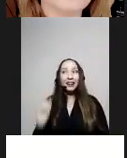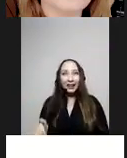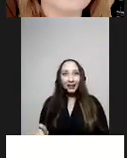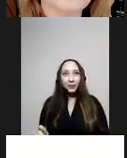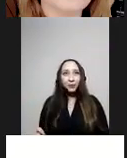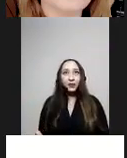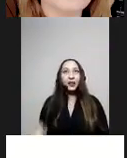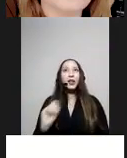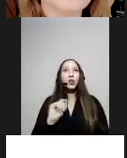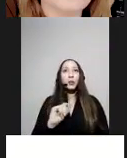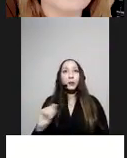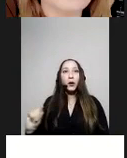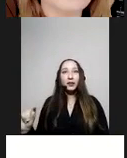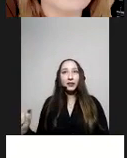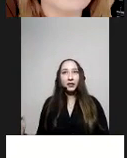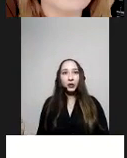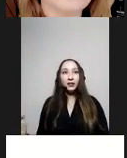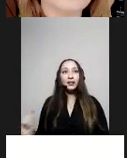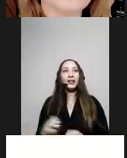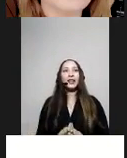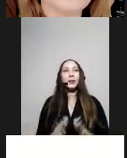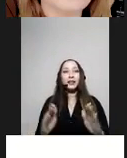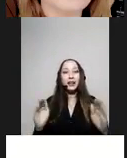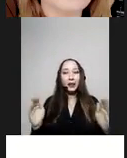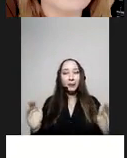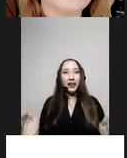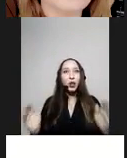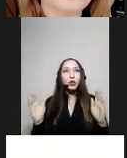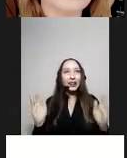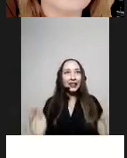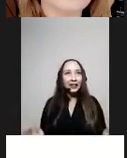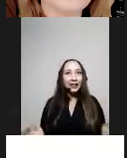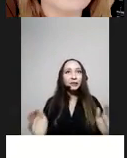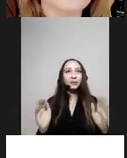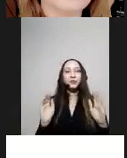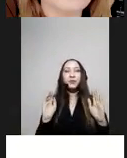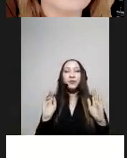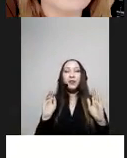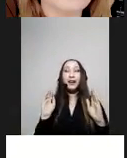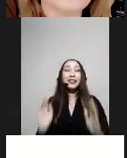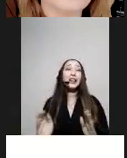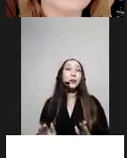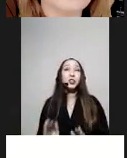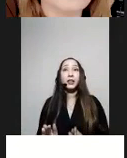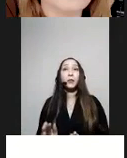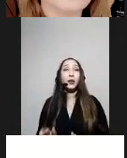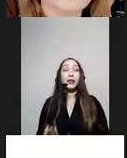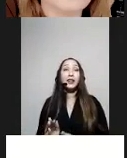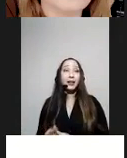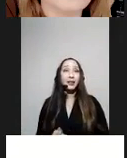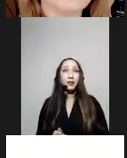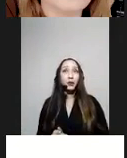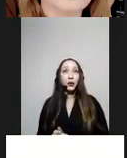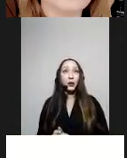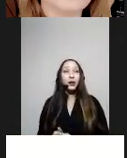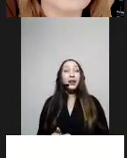mente clara y tomar mejores decisiones, tener la mente en blanco, tranquila, esa es la persona que va a poder liderar